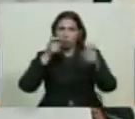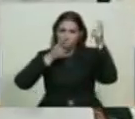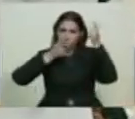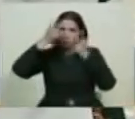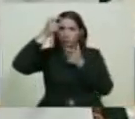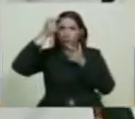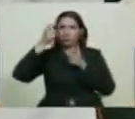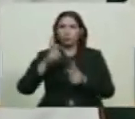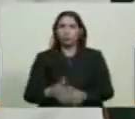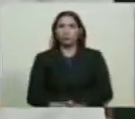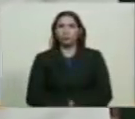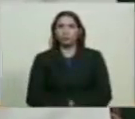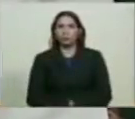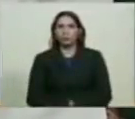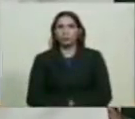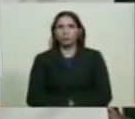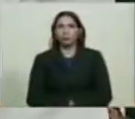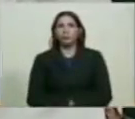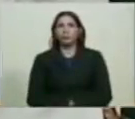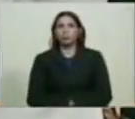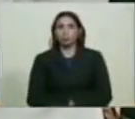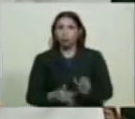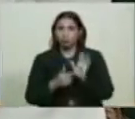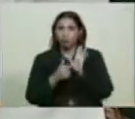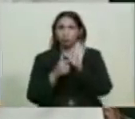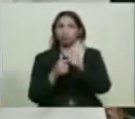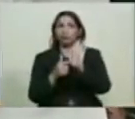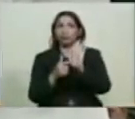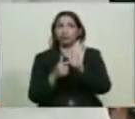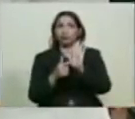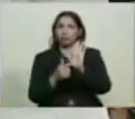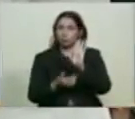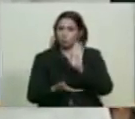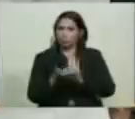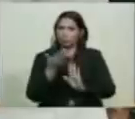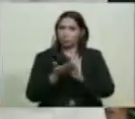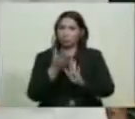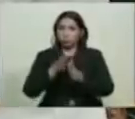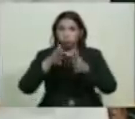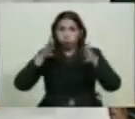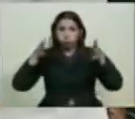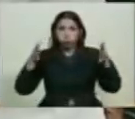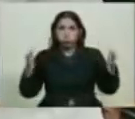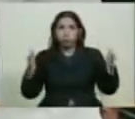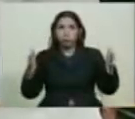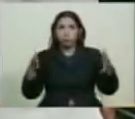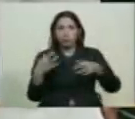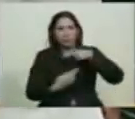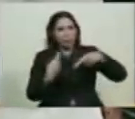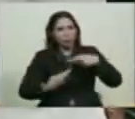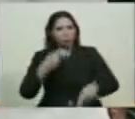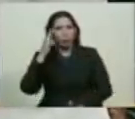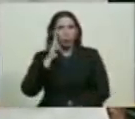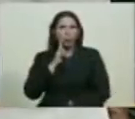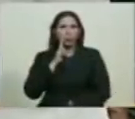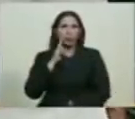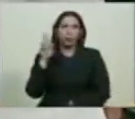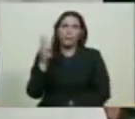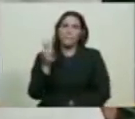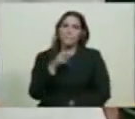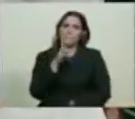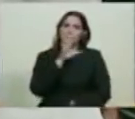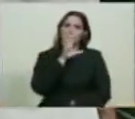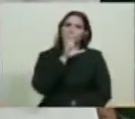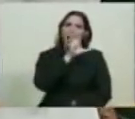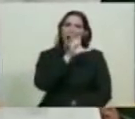Frías marcarán el derrotero que este timonel seguirá para engrandecer la revolución bolivariana y la patria toda.